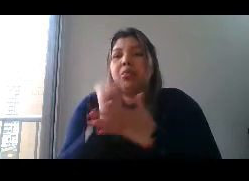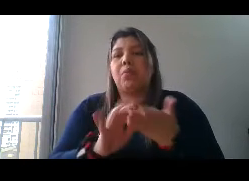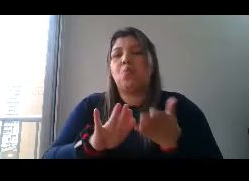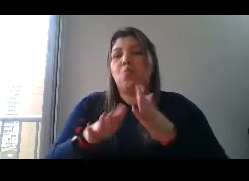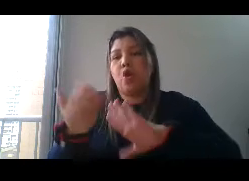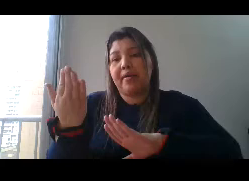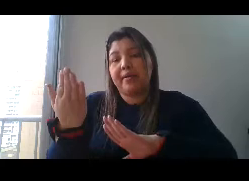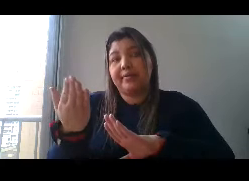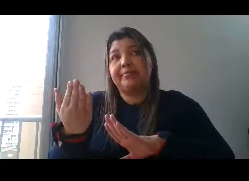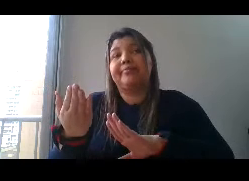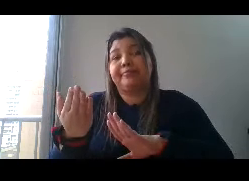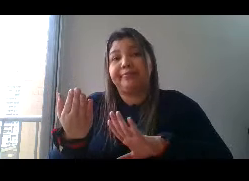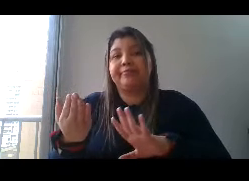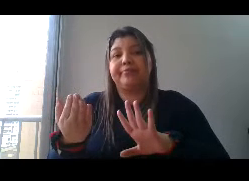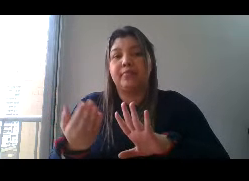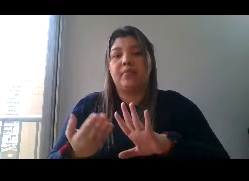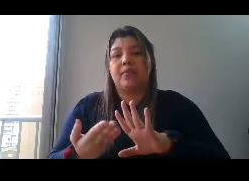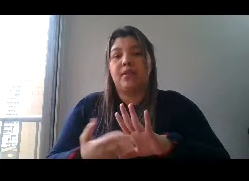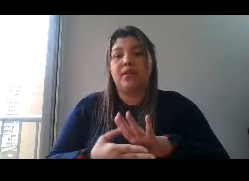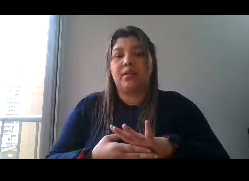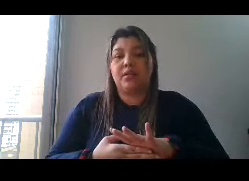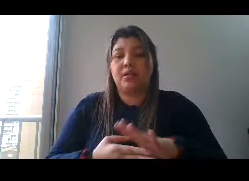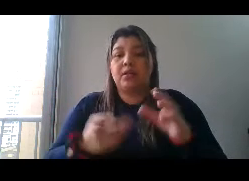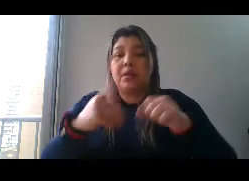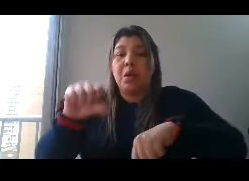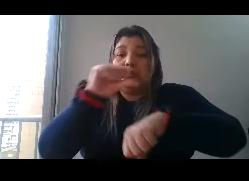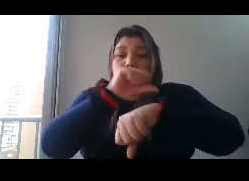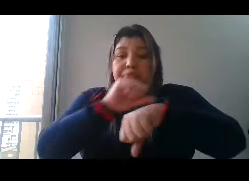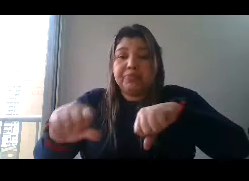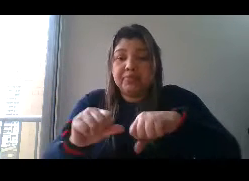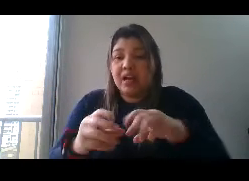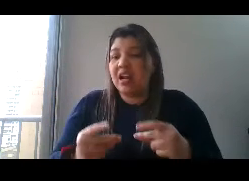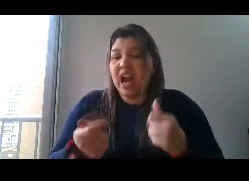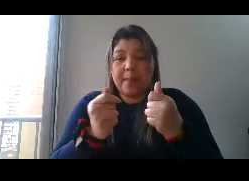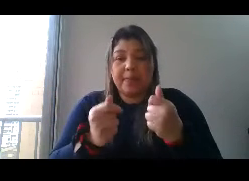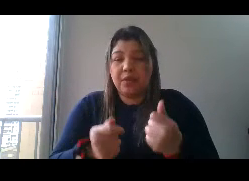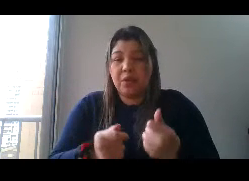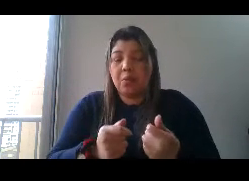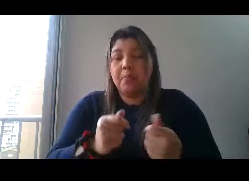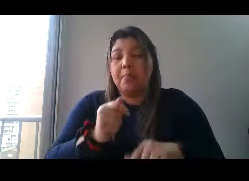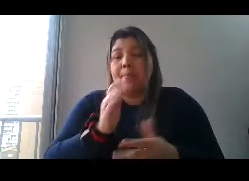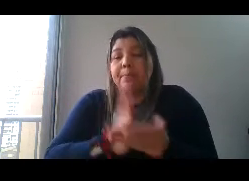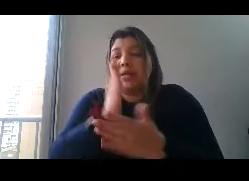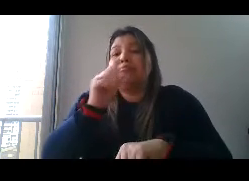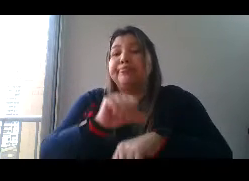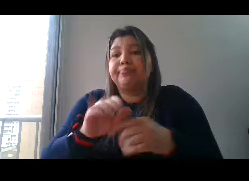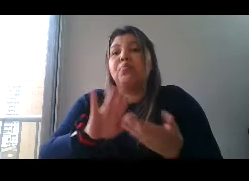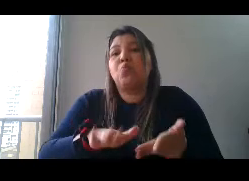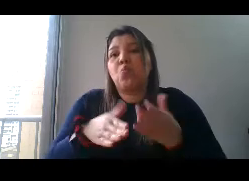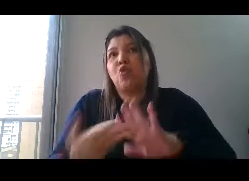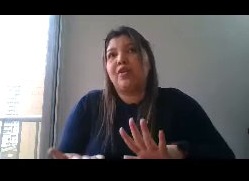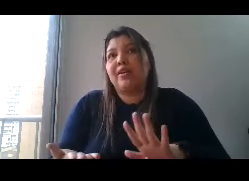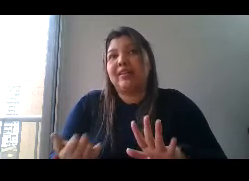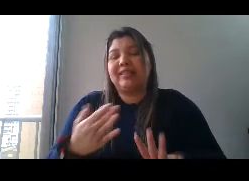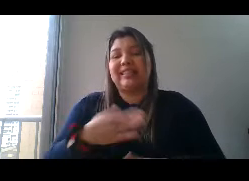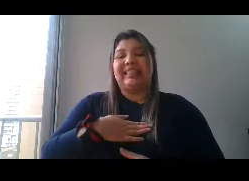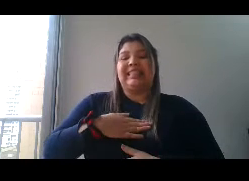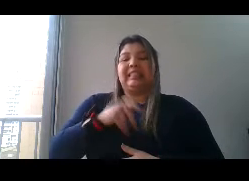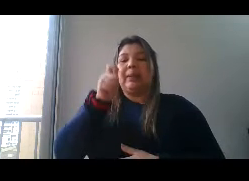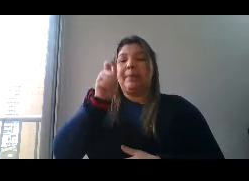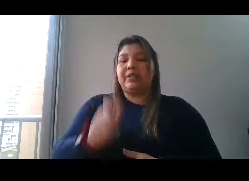procedimiento también se puede producir el deceso. O sea, se arriesga ese profesional de la salud a hacer ese